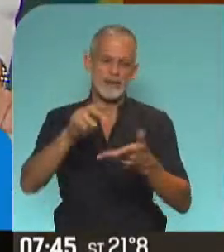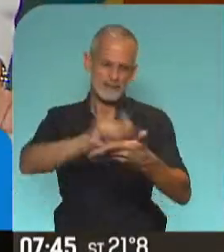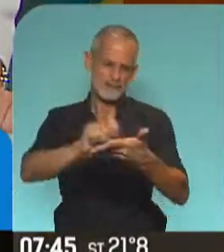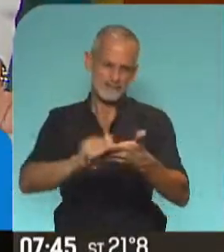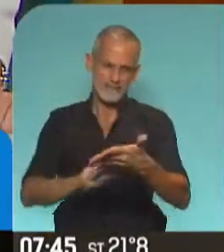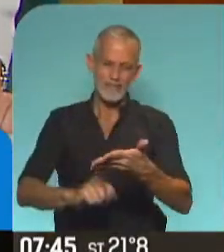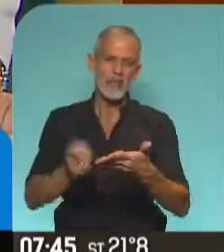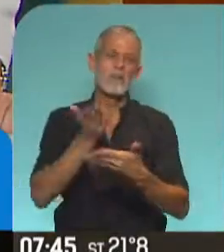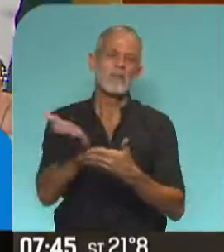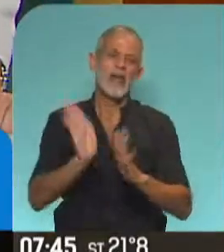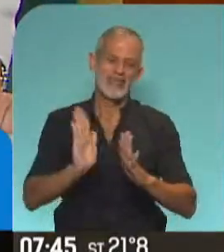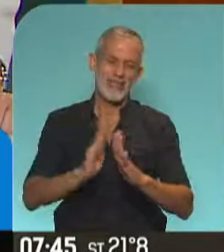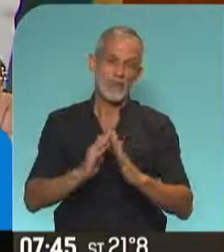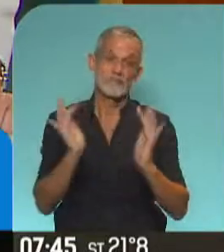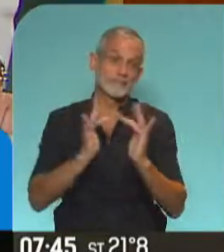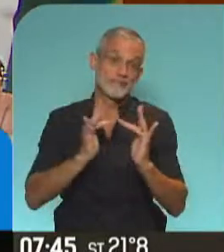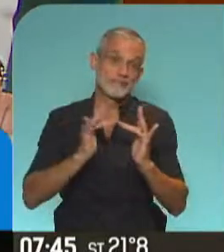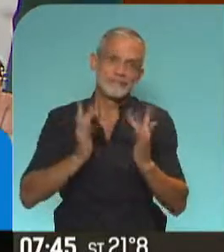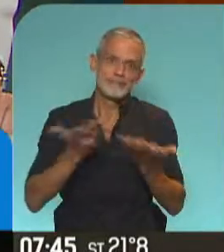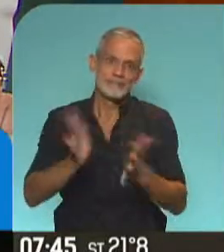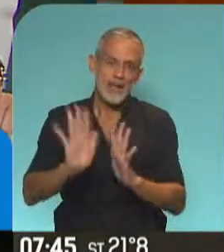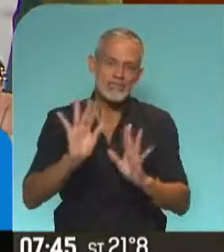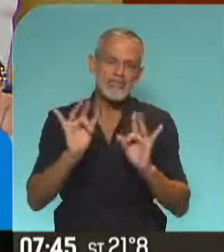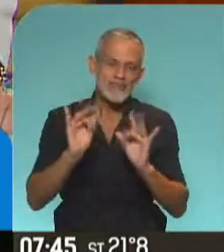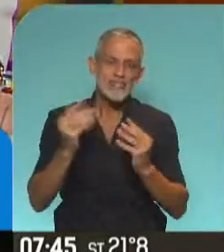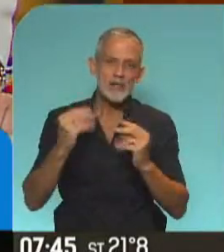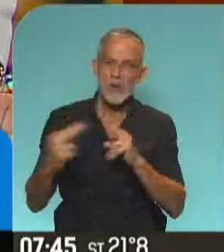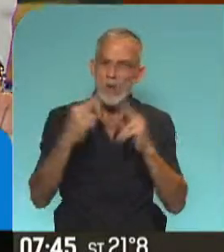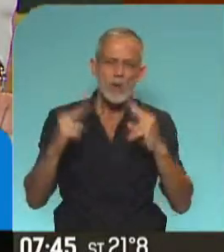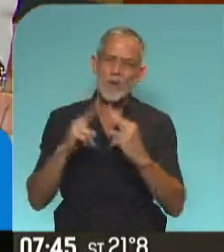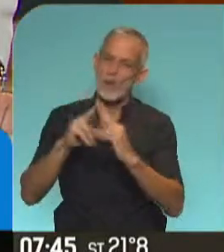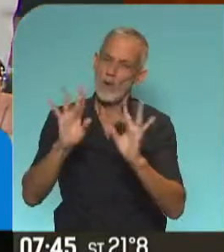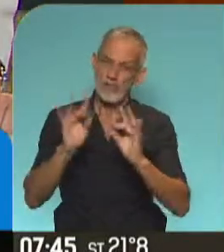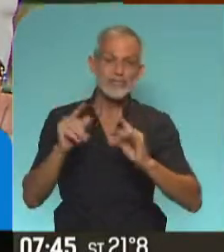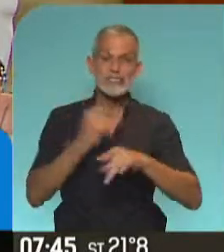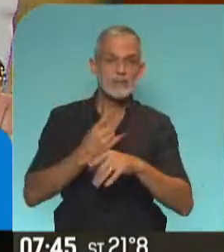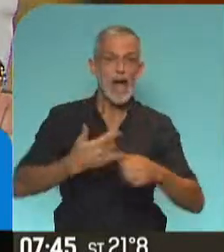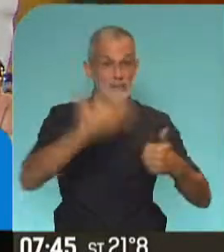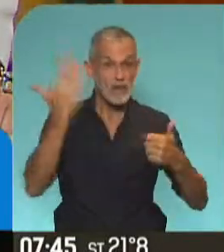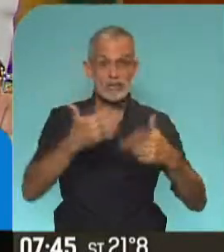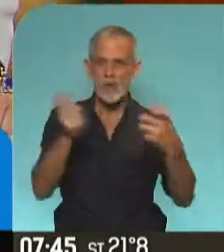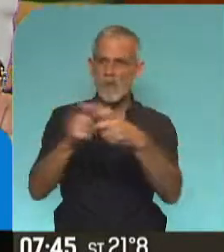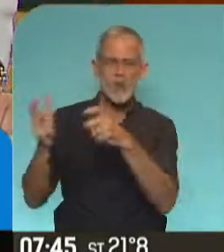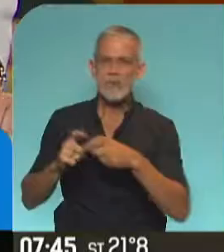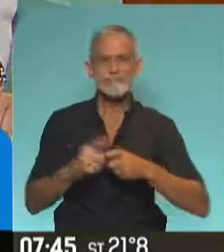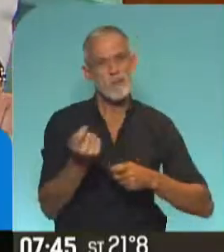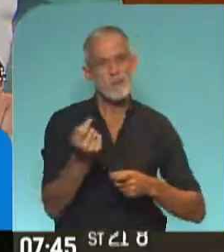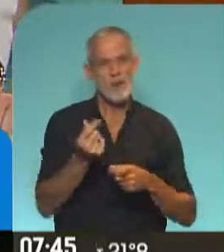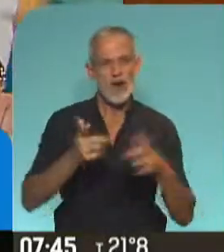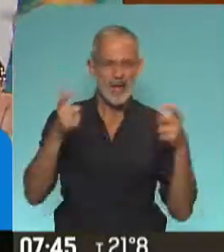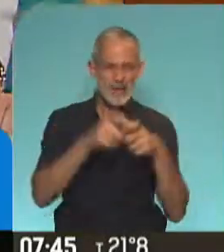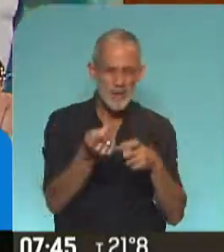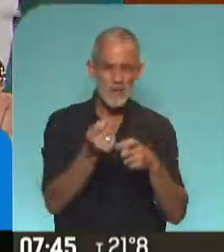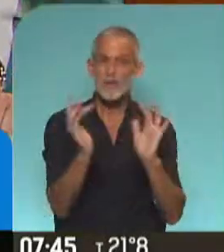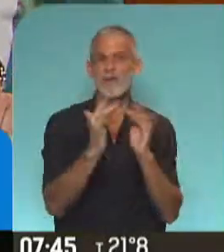demandas, porque bueno, la virtualidad también dificultó un poco los encuentros, sabemos que siempre hay asambleas, las asambleas se hicieron pocas, más chicas y de